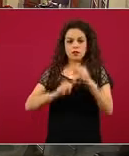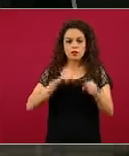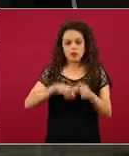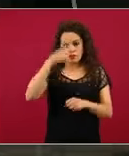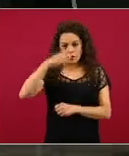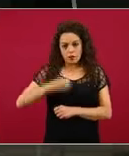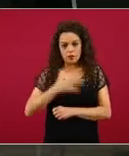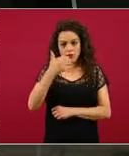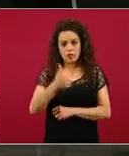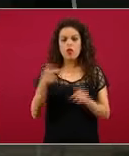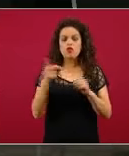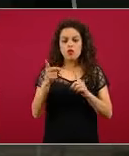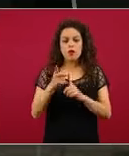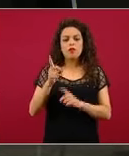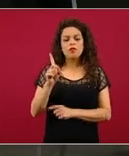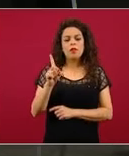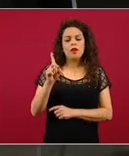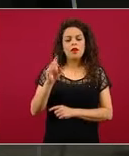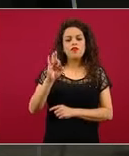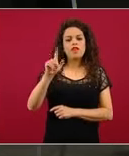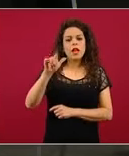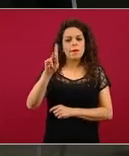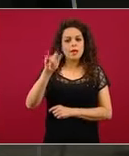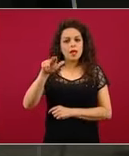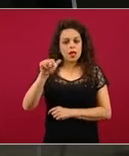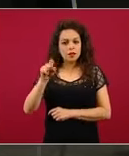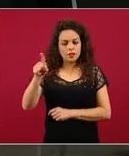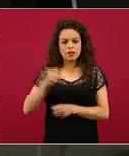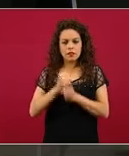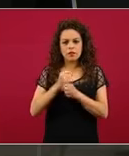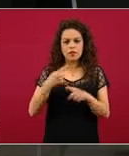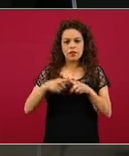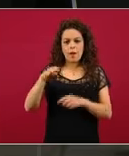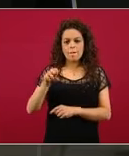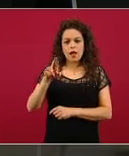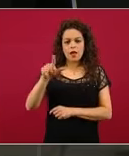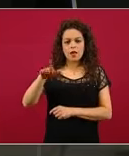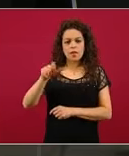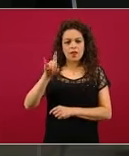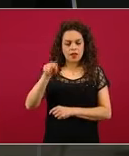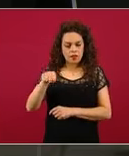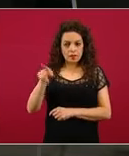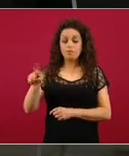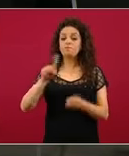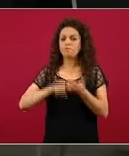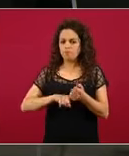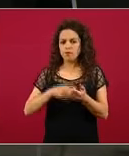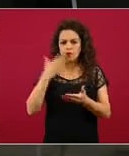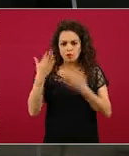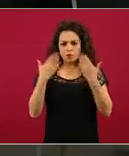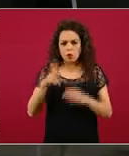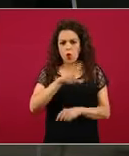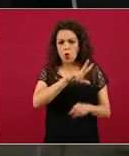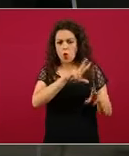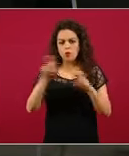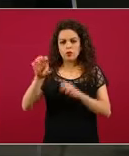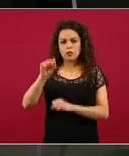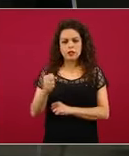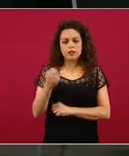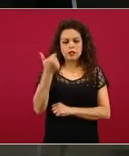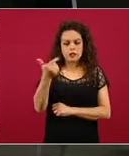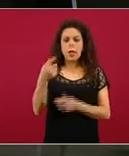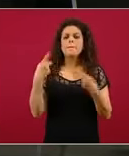Bienestar de Filipinas. La investigadora a cargo es Merit Melin, y estudiaron a 867